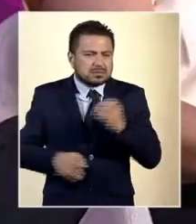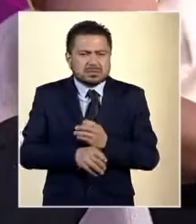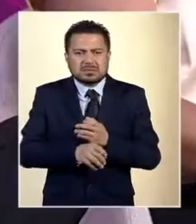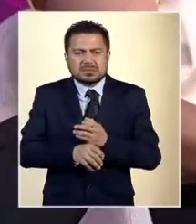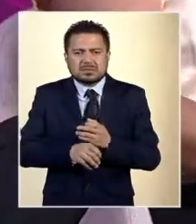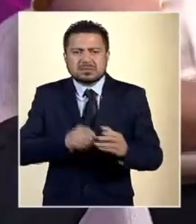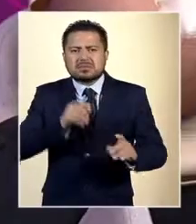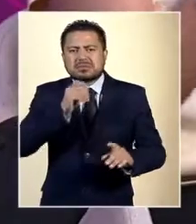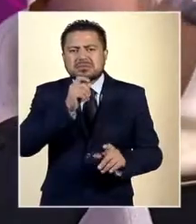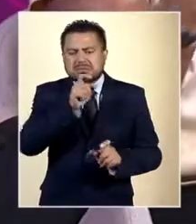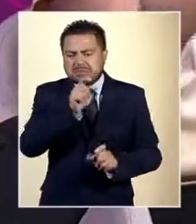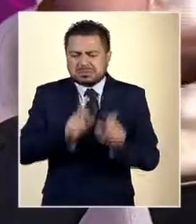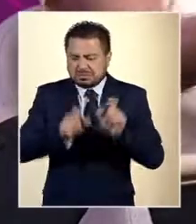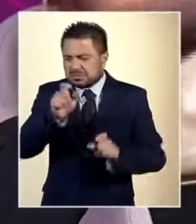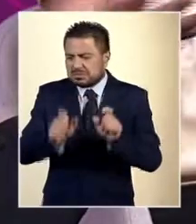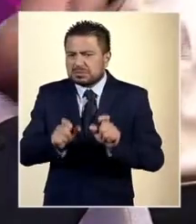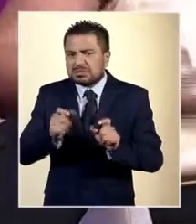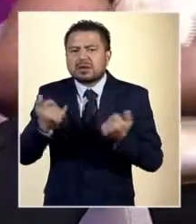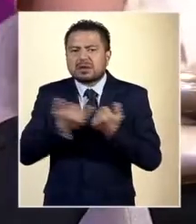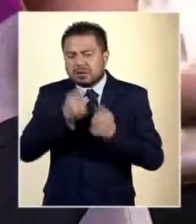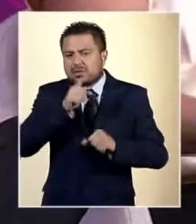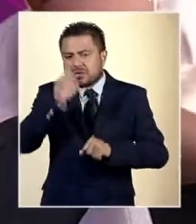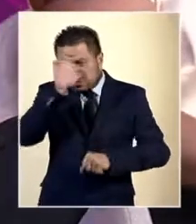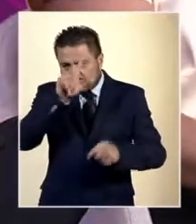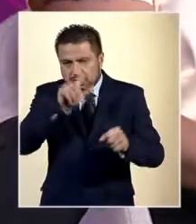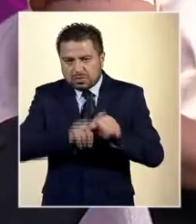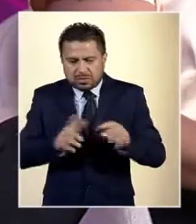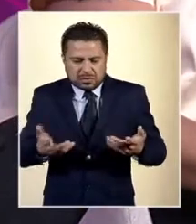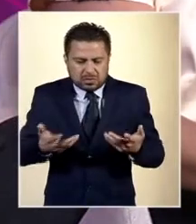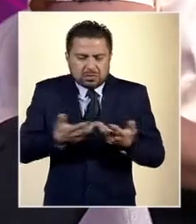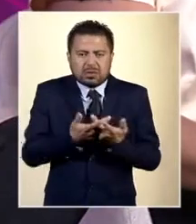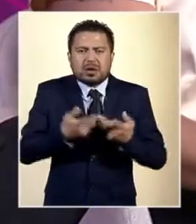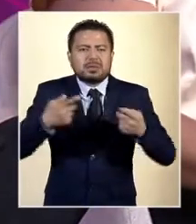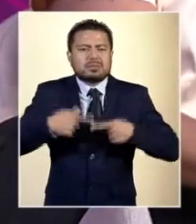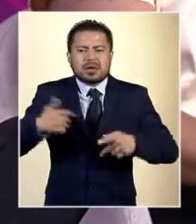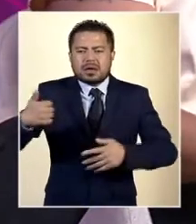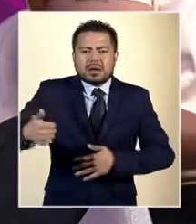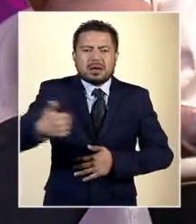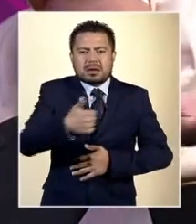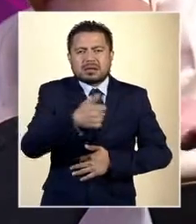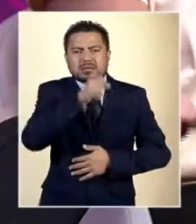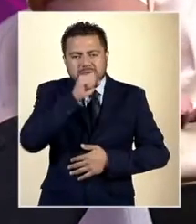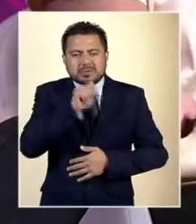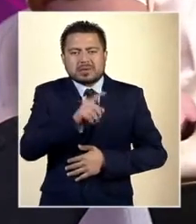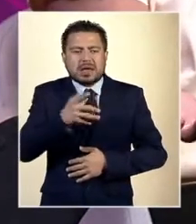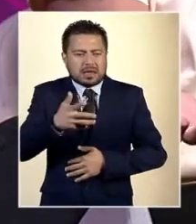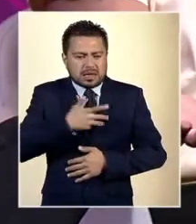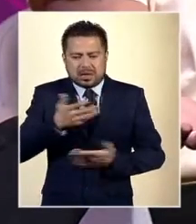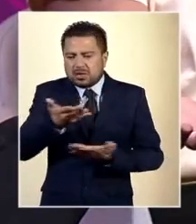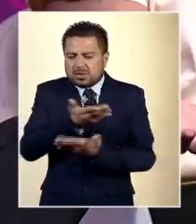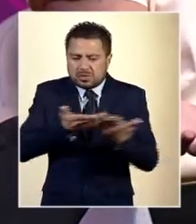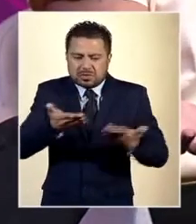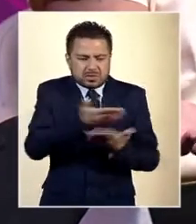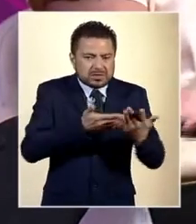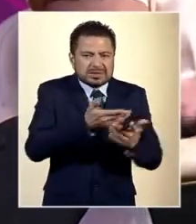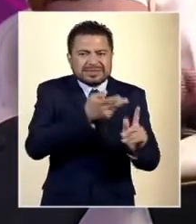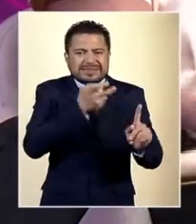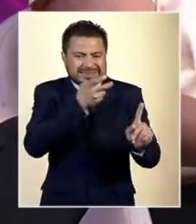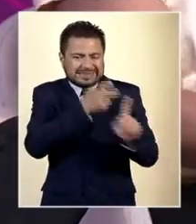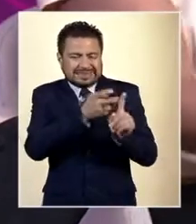elementos identitarios y de la cultura compartida entre las personas que están compartiendo